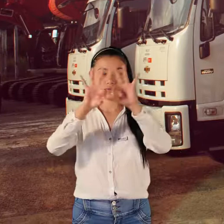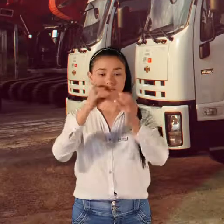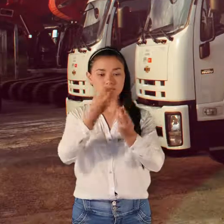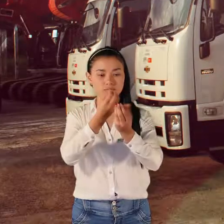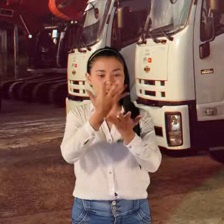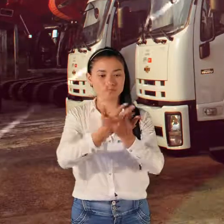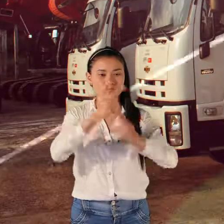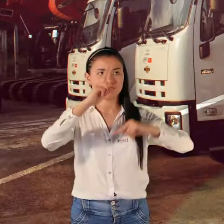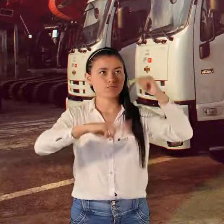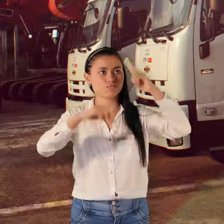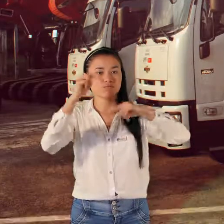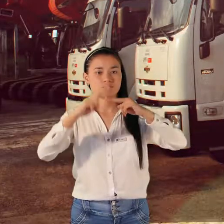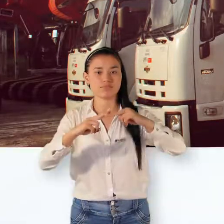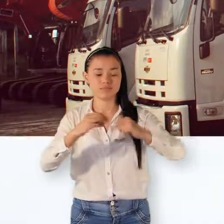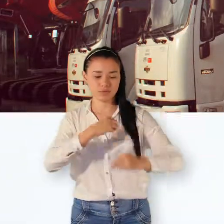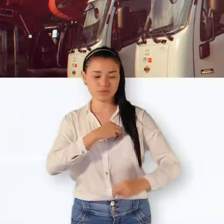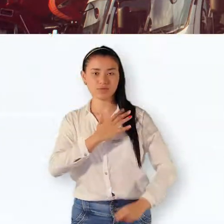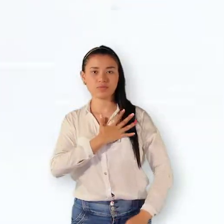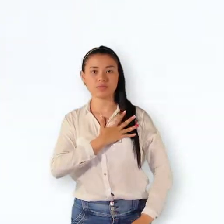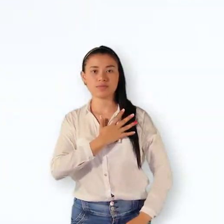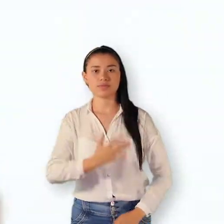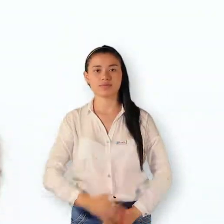Infraestructura para las oportunidades.